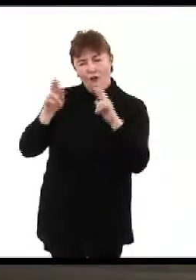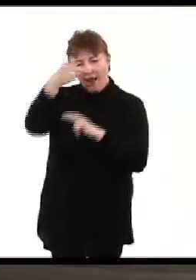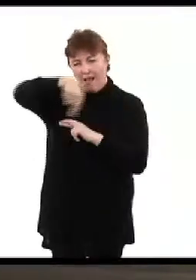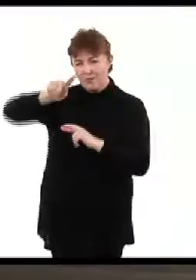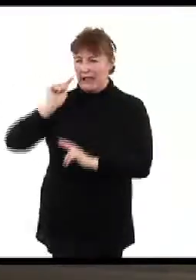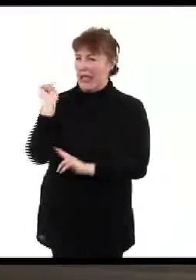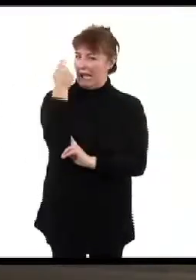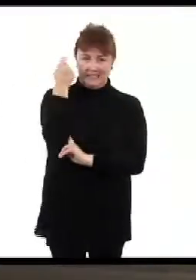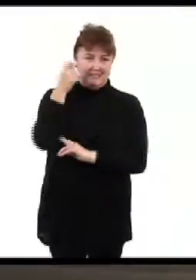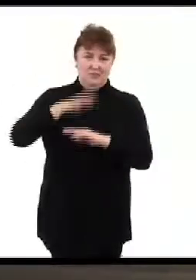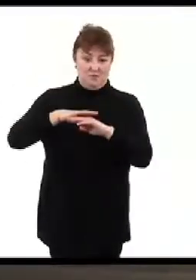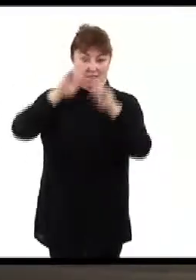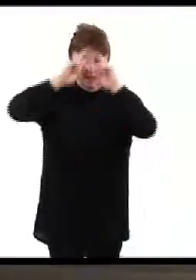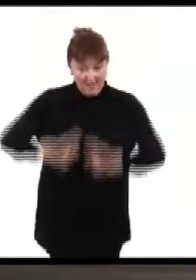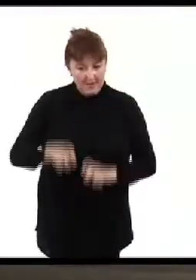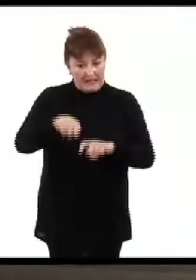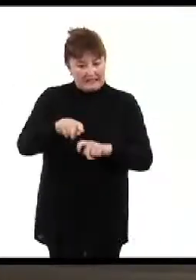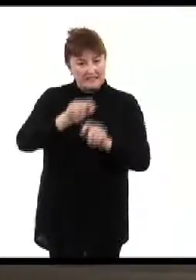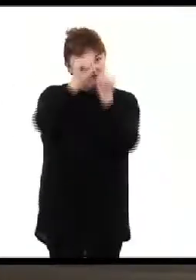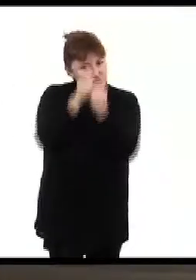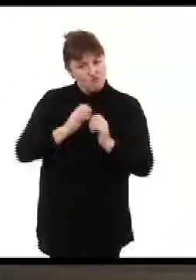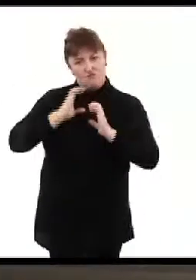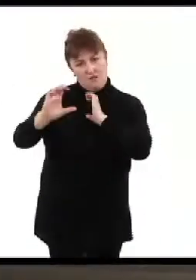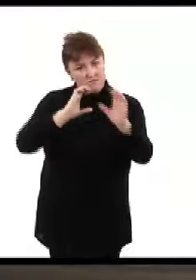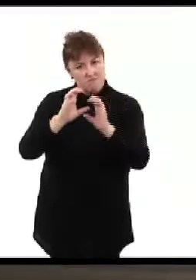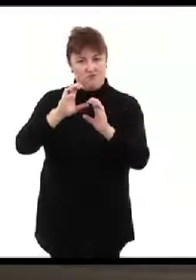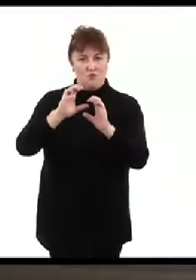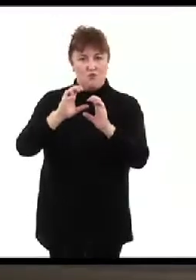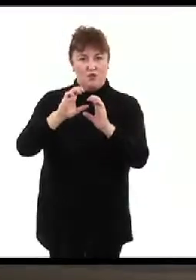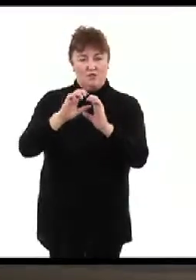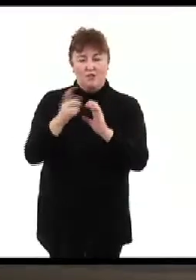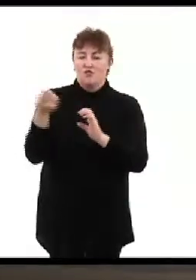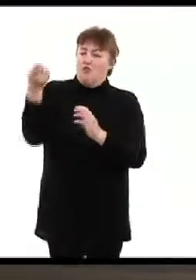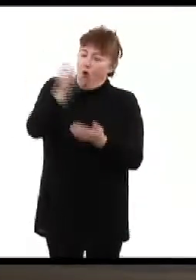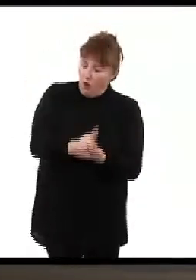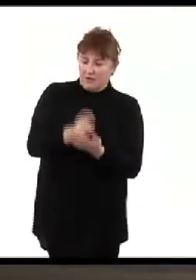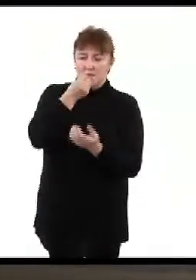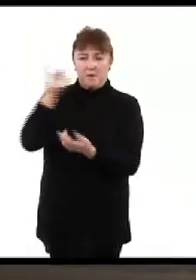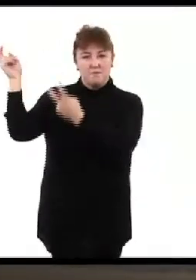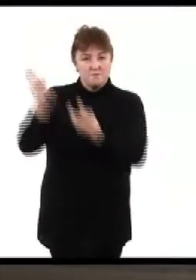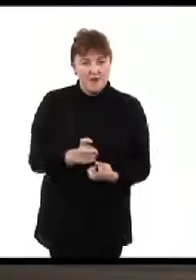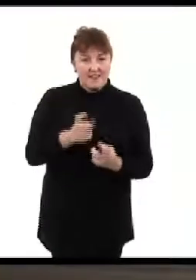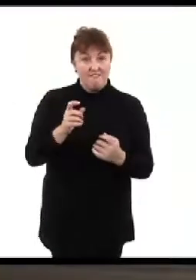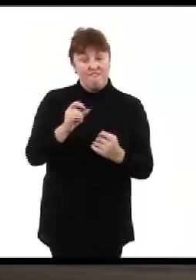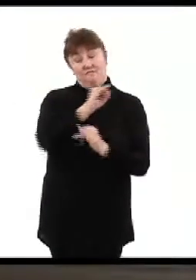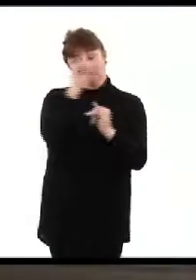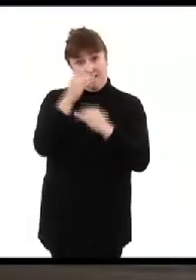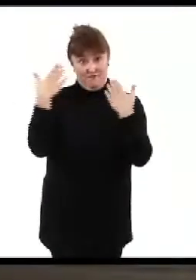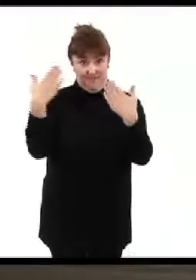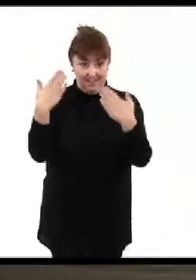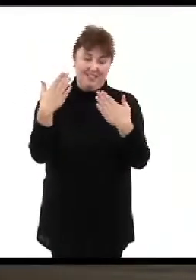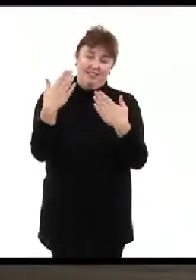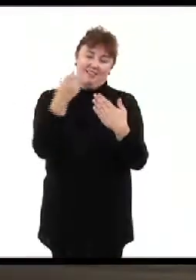en el estudio de esa forma del lenguaje. Yo reitero mi bienvenida. Sorionak eta segi aurrera.